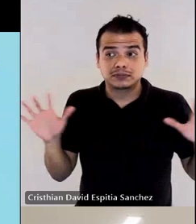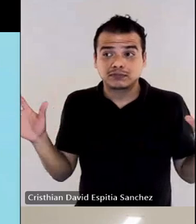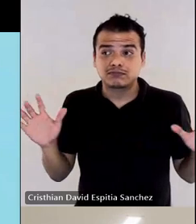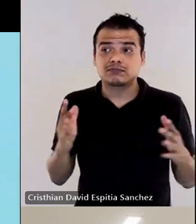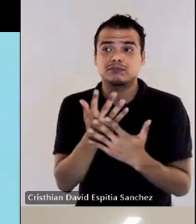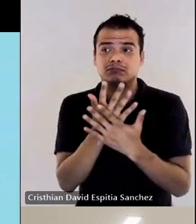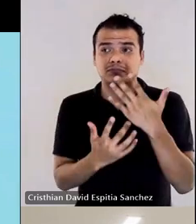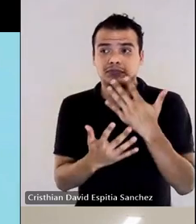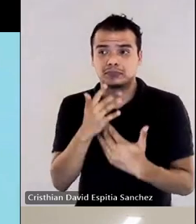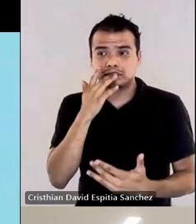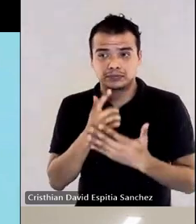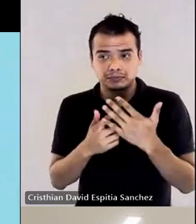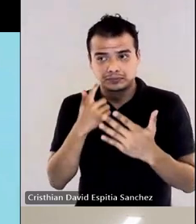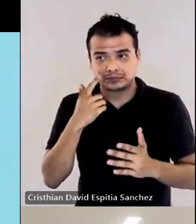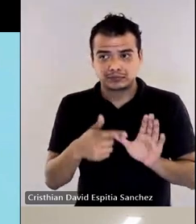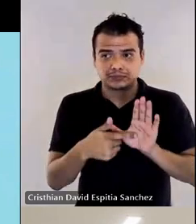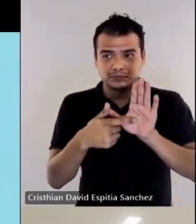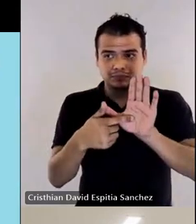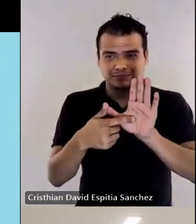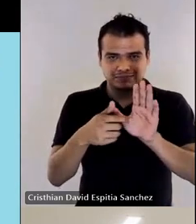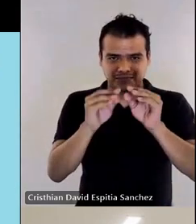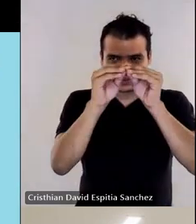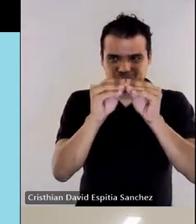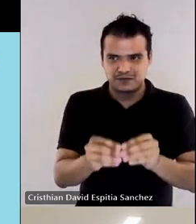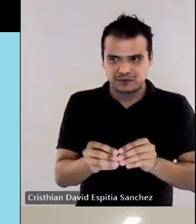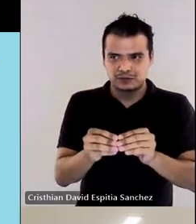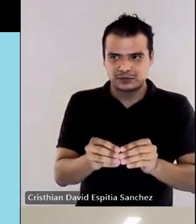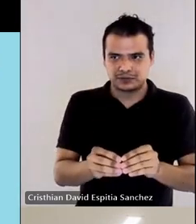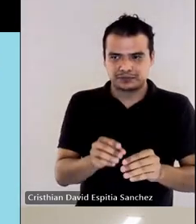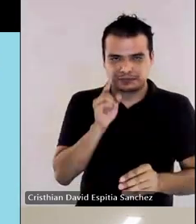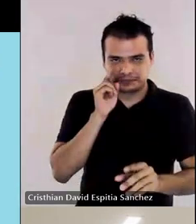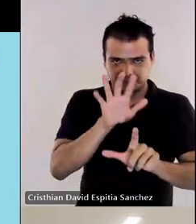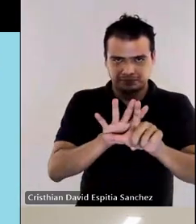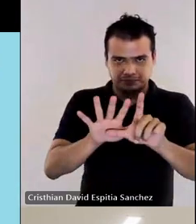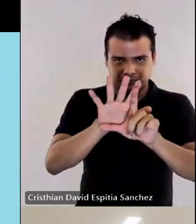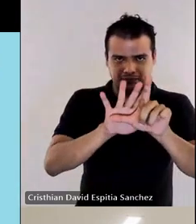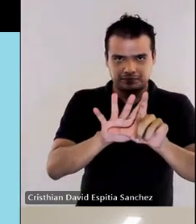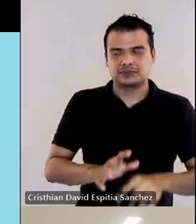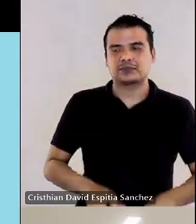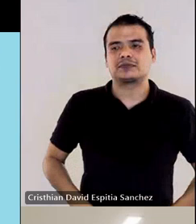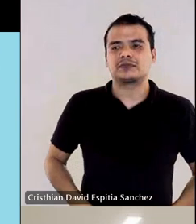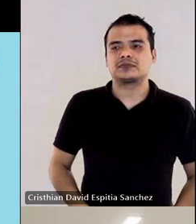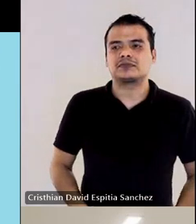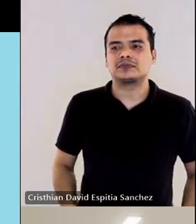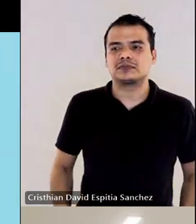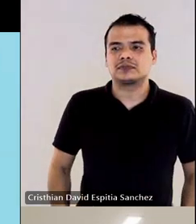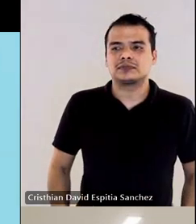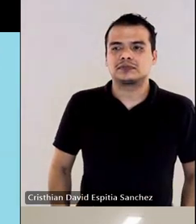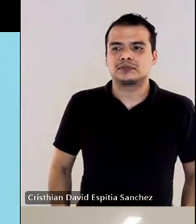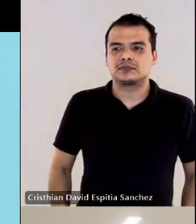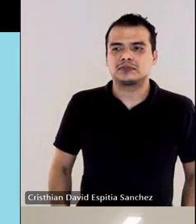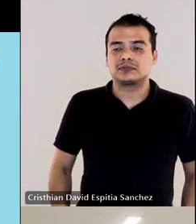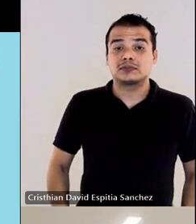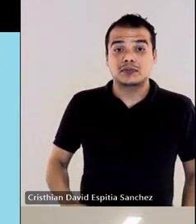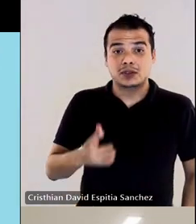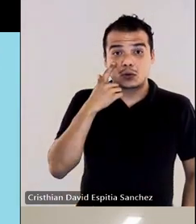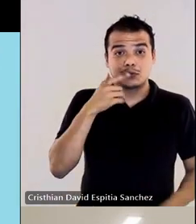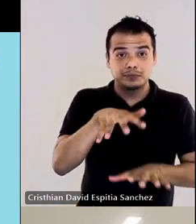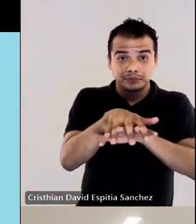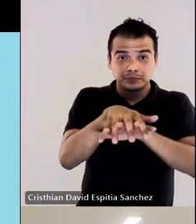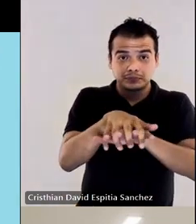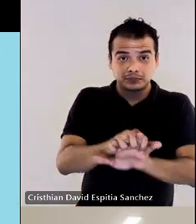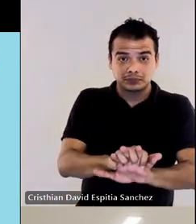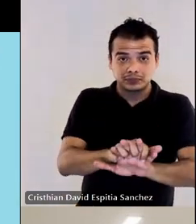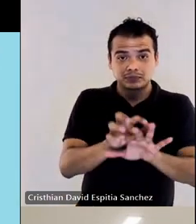en la línea intermamilar o en la mitad inferior del esternón, utilizando solamente el talón de la mano. Sobre esa